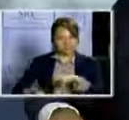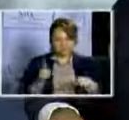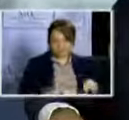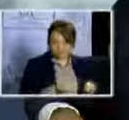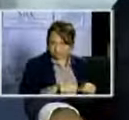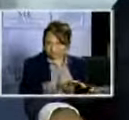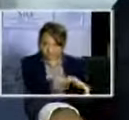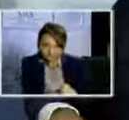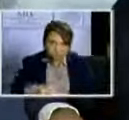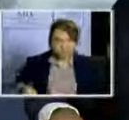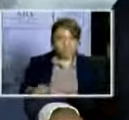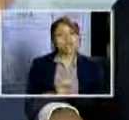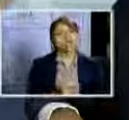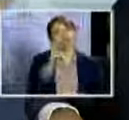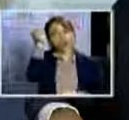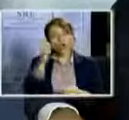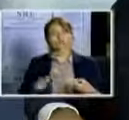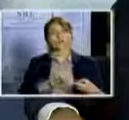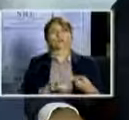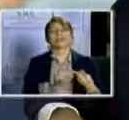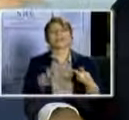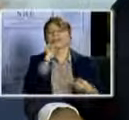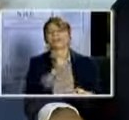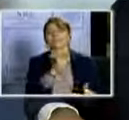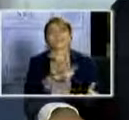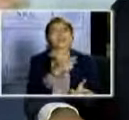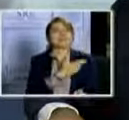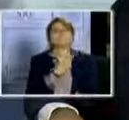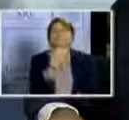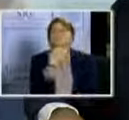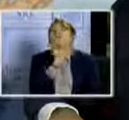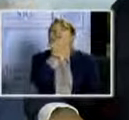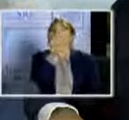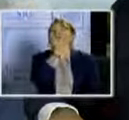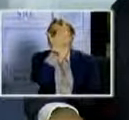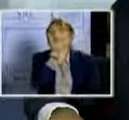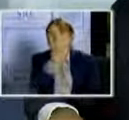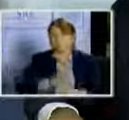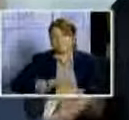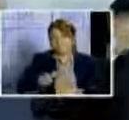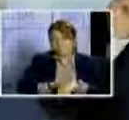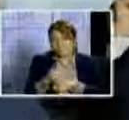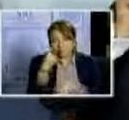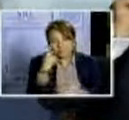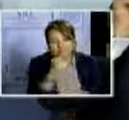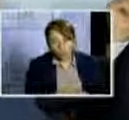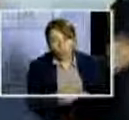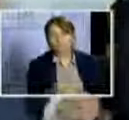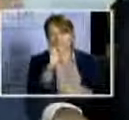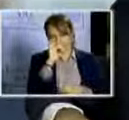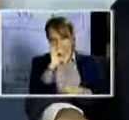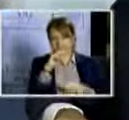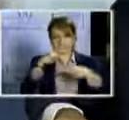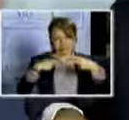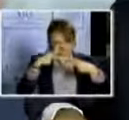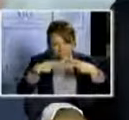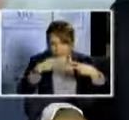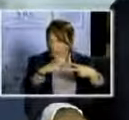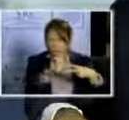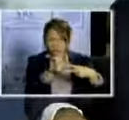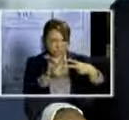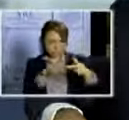armamento convencional. Siempre se ha hecho todo lo posible en cualquier aspecto para empujar estos